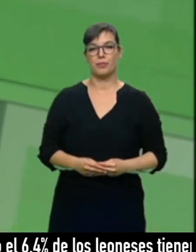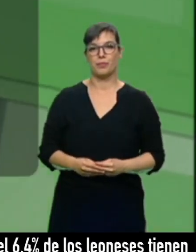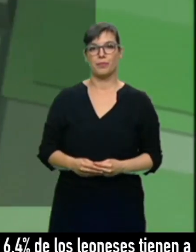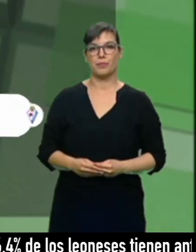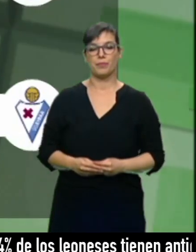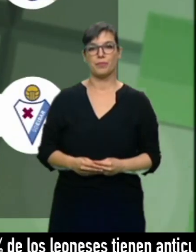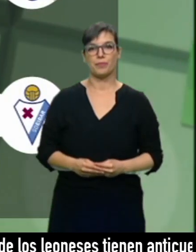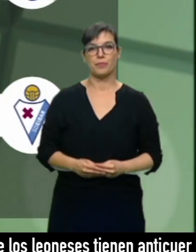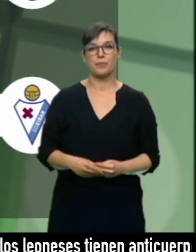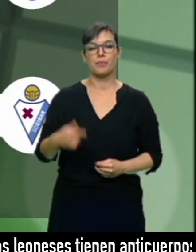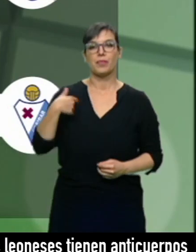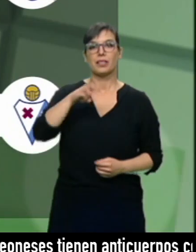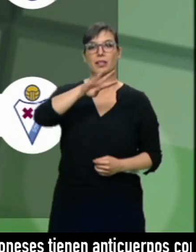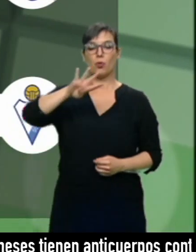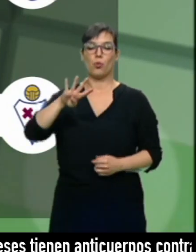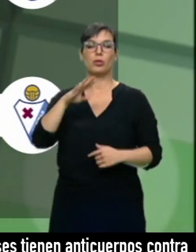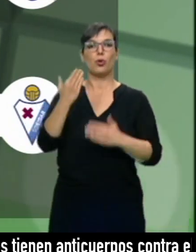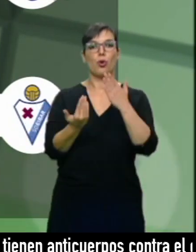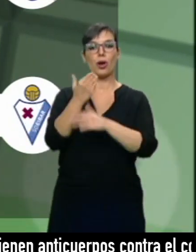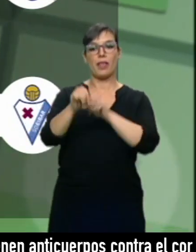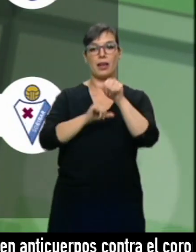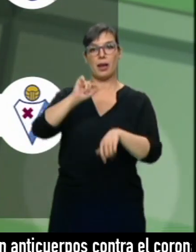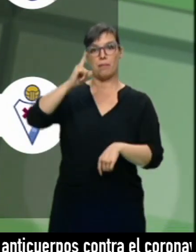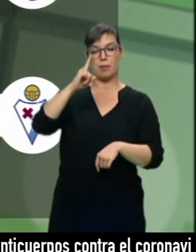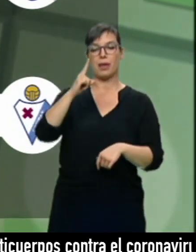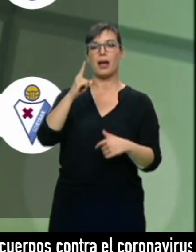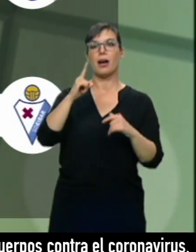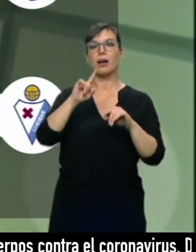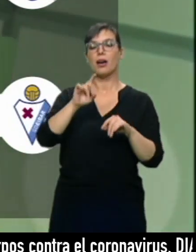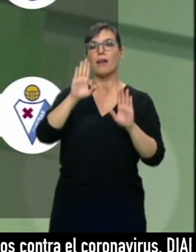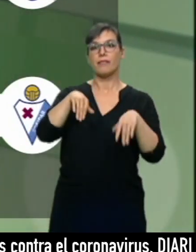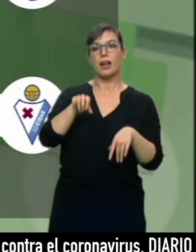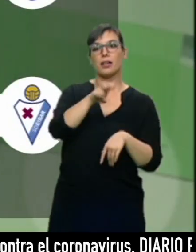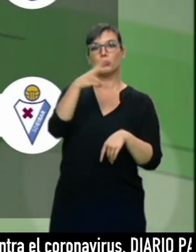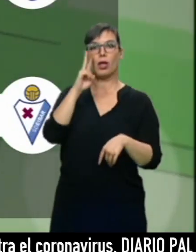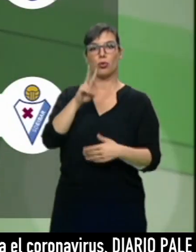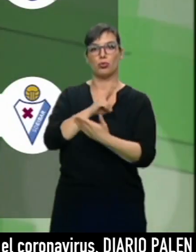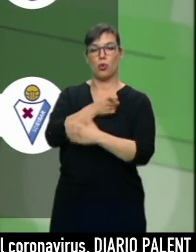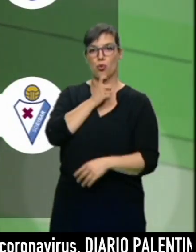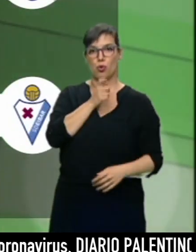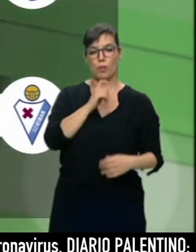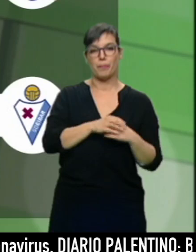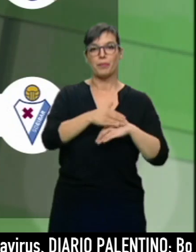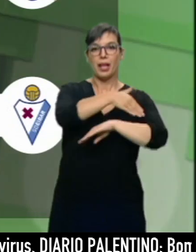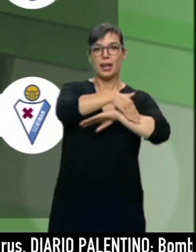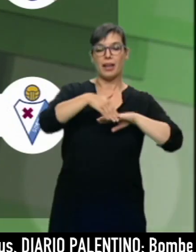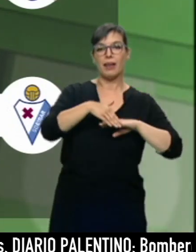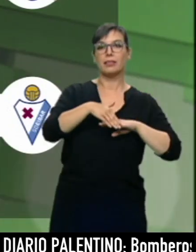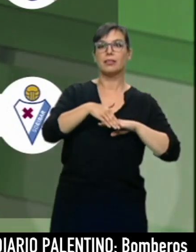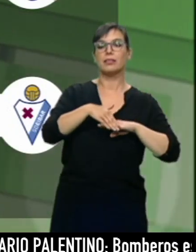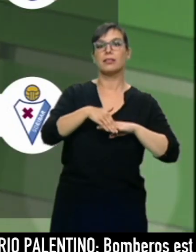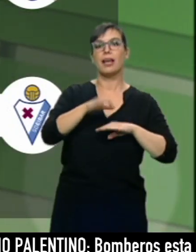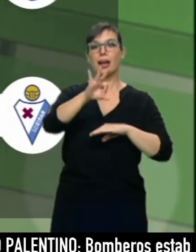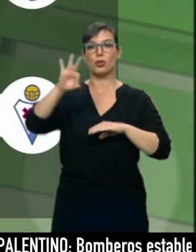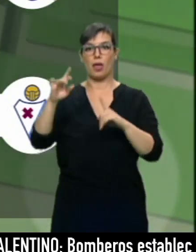La 34ª jornada de Liga en Primera División se completó anoche con estos marcadores. El Levante empató a 1 con la